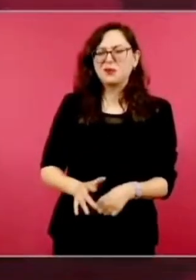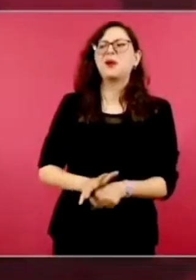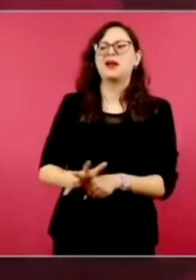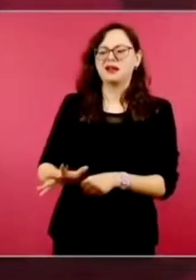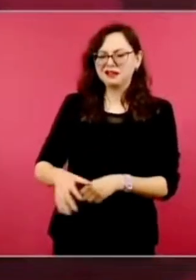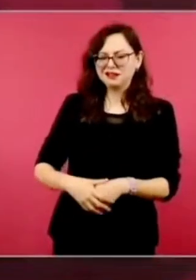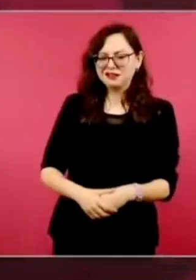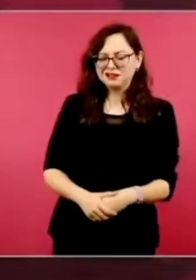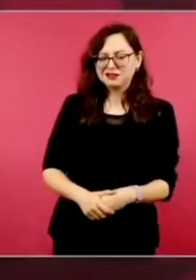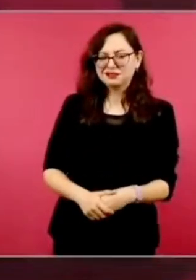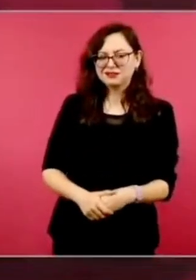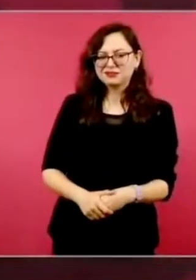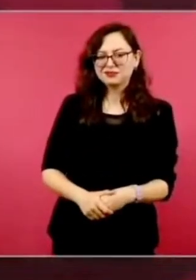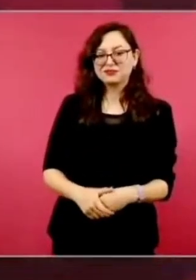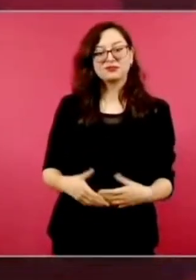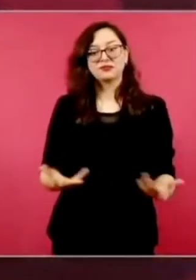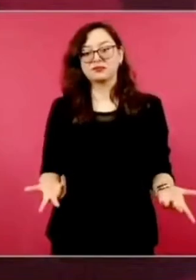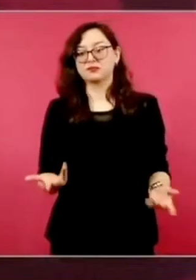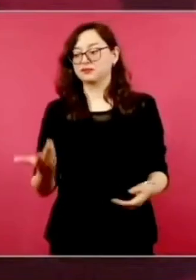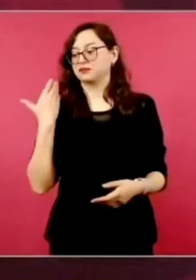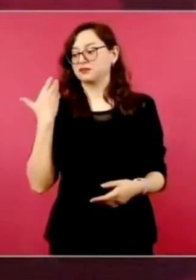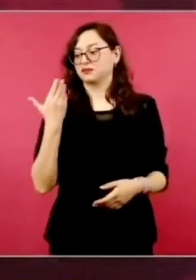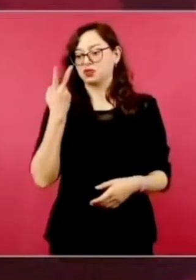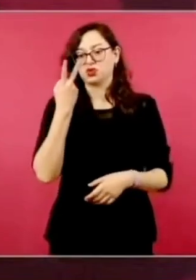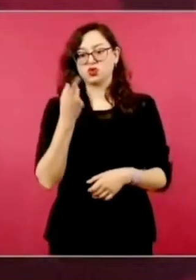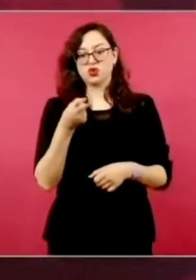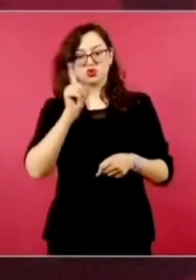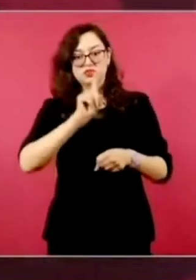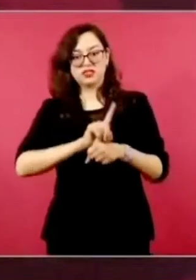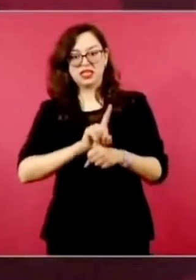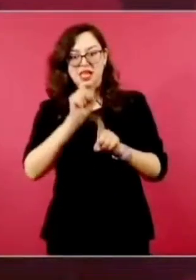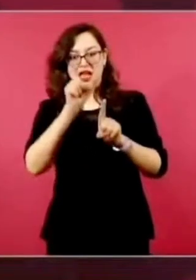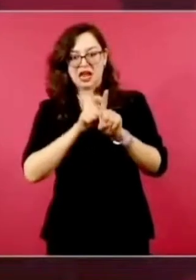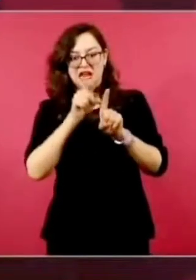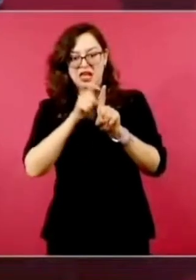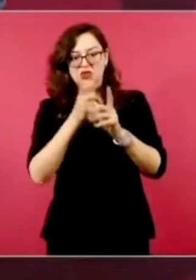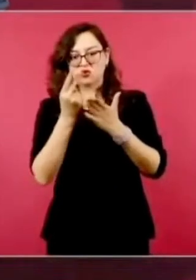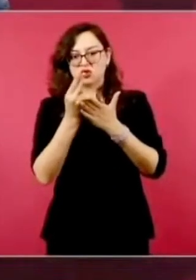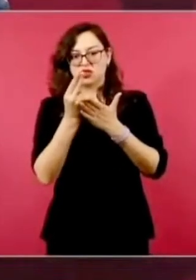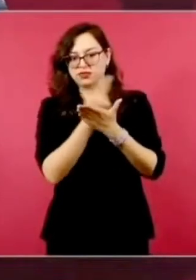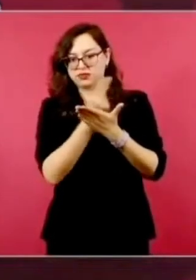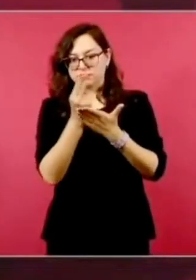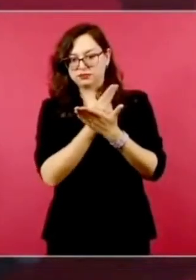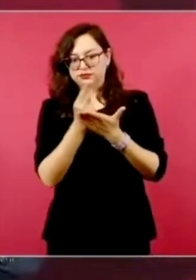hubo una rayuela de la jornada, porque si aquí,